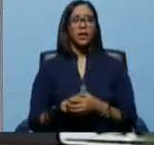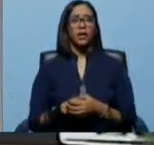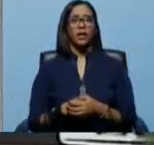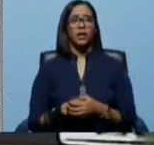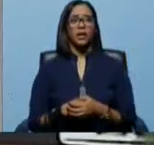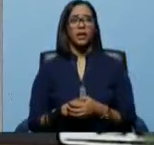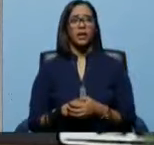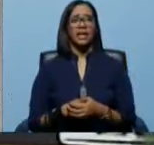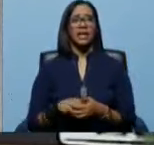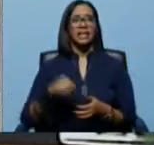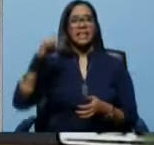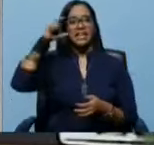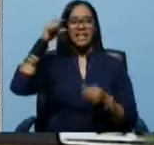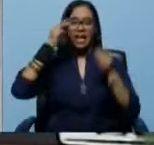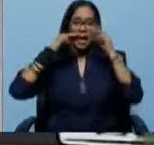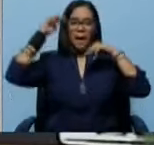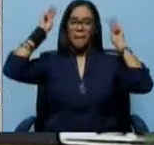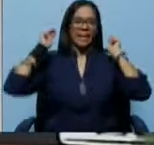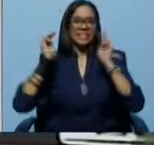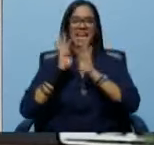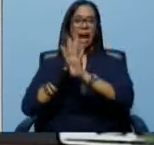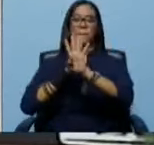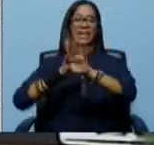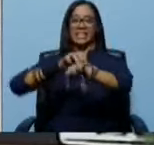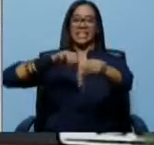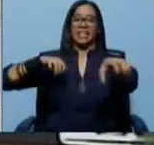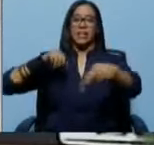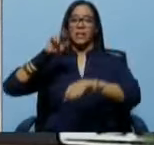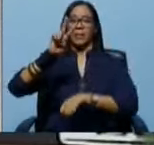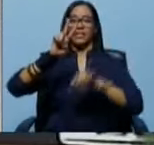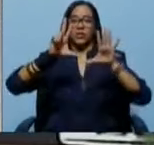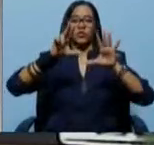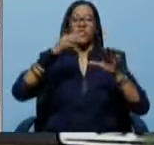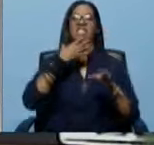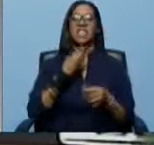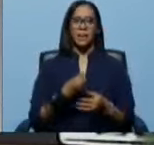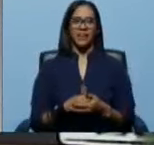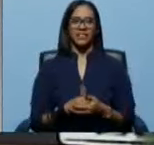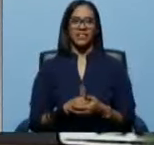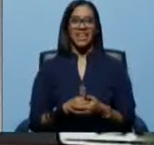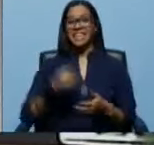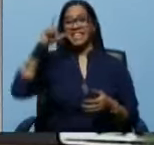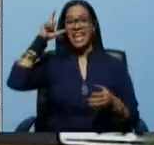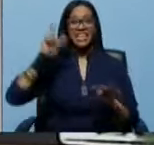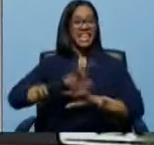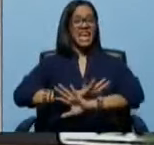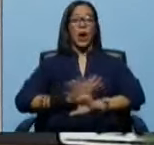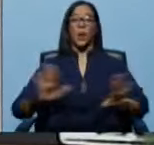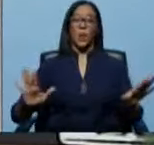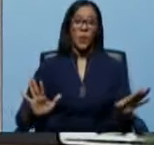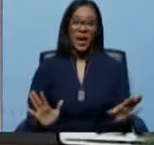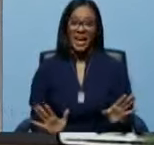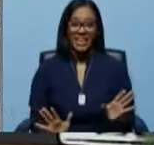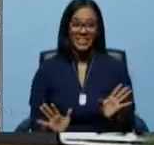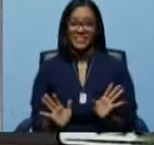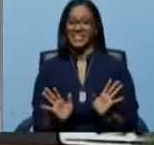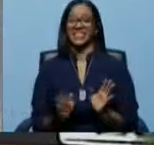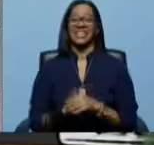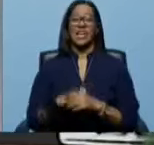Bueno, ese día sí, María Corina va a ser la marcha más grande del mundo, el 28 de diciembre. Ese día sí es verdad que se va a burlar de los escuálidos por todos.